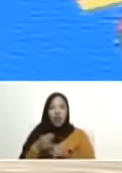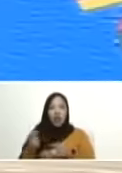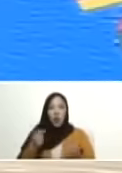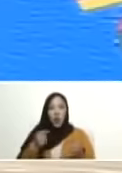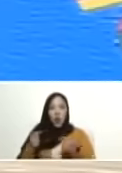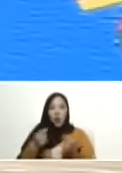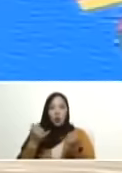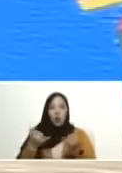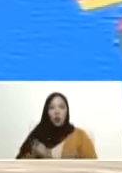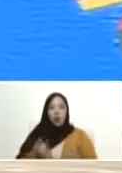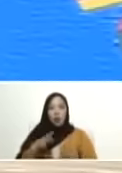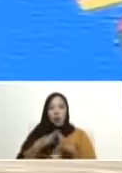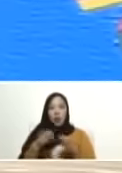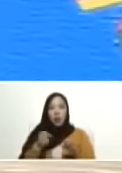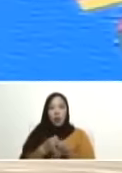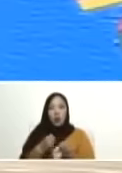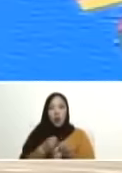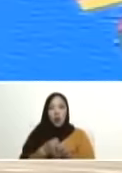la delegación de la PUP,